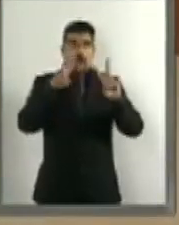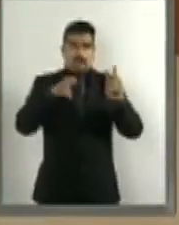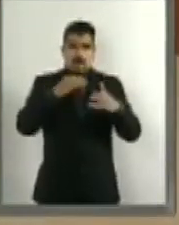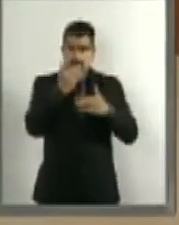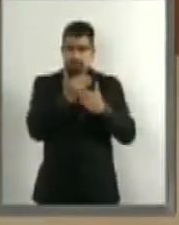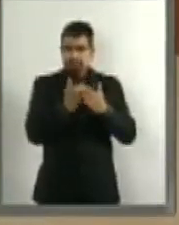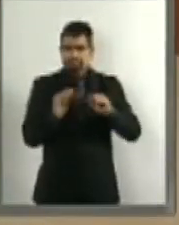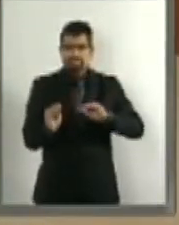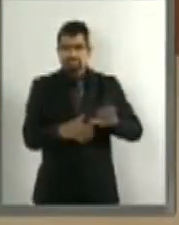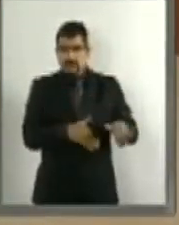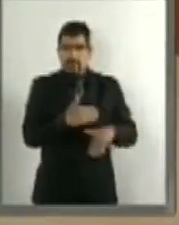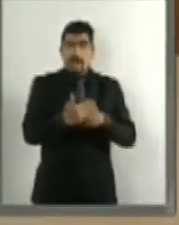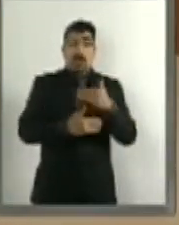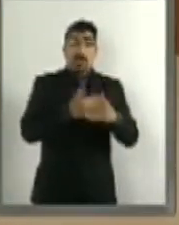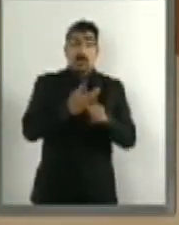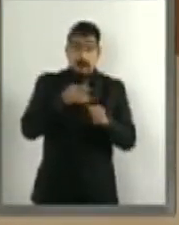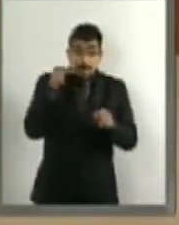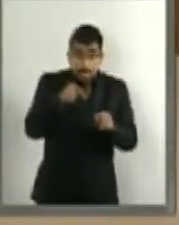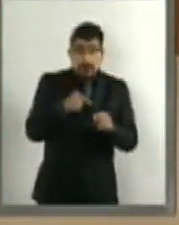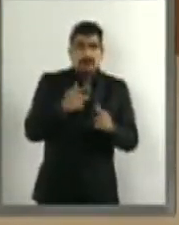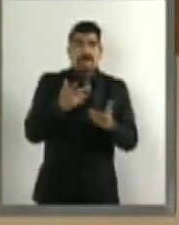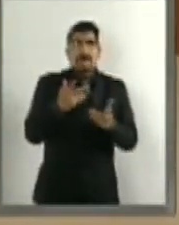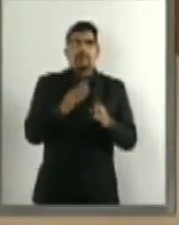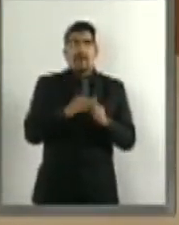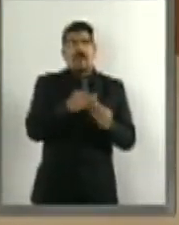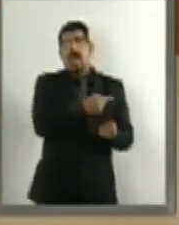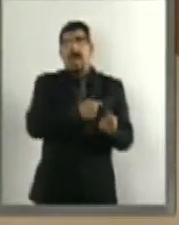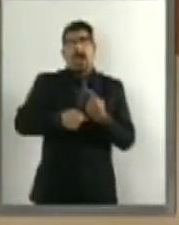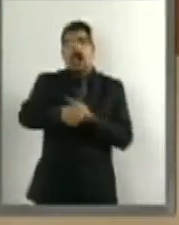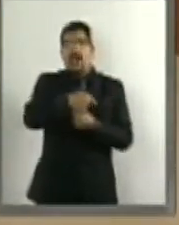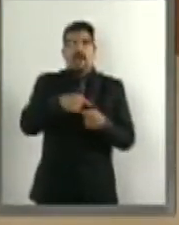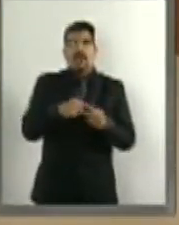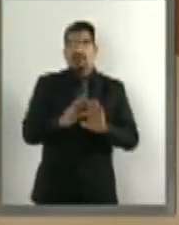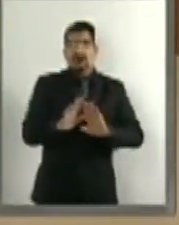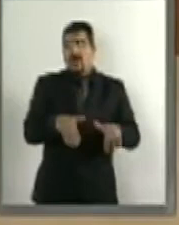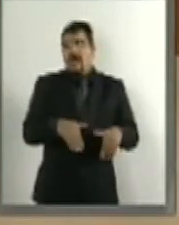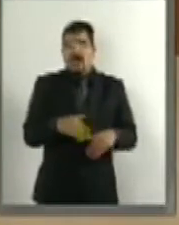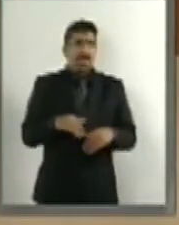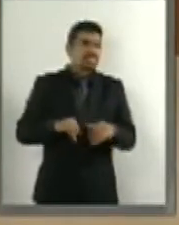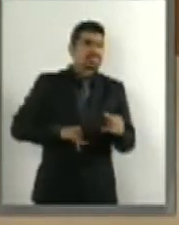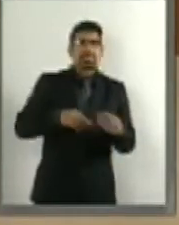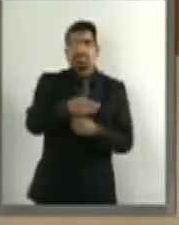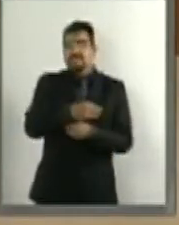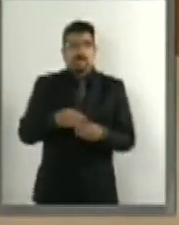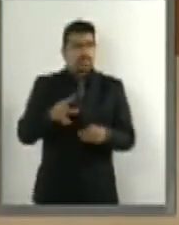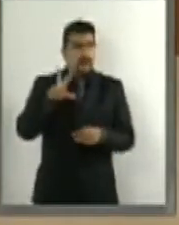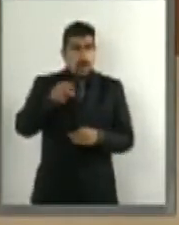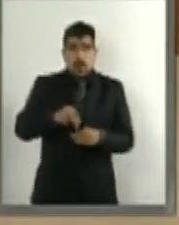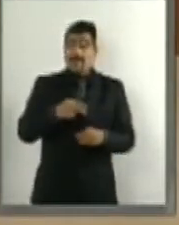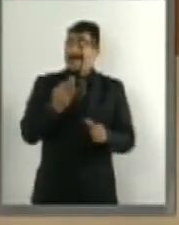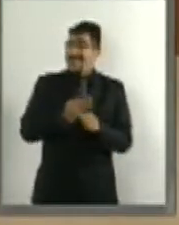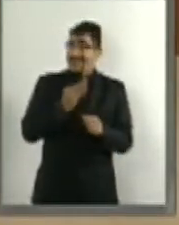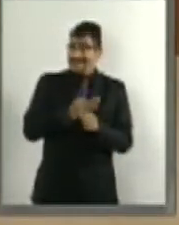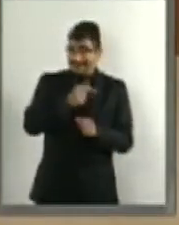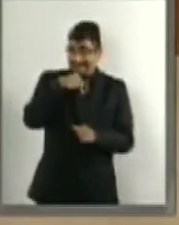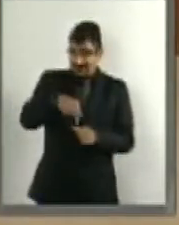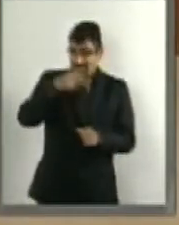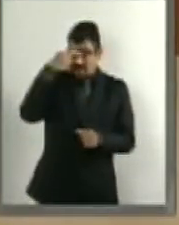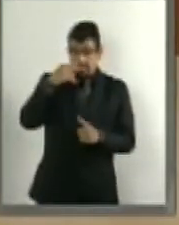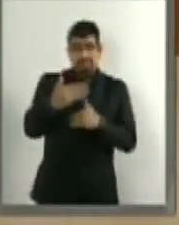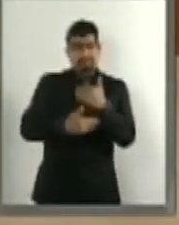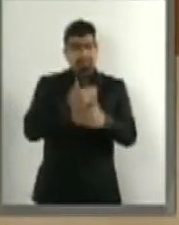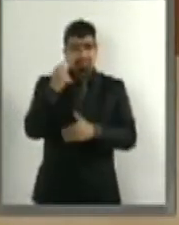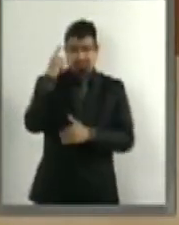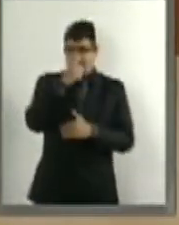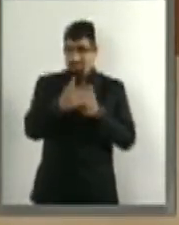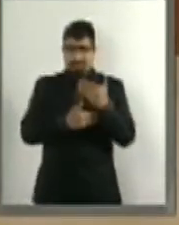convierta en un ajuste de intercambios, ni mucho menos de intereses. México vive un proceso difícil y